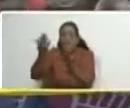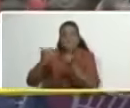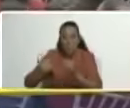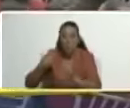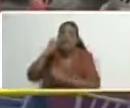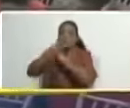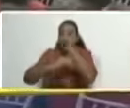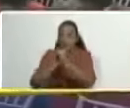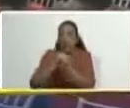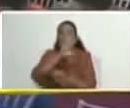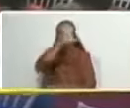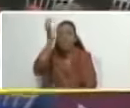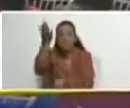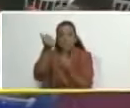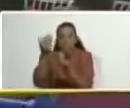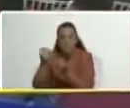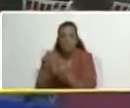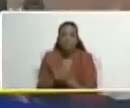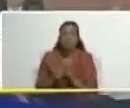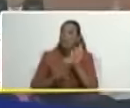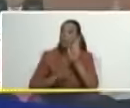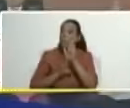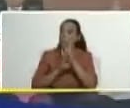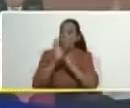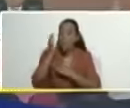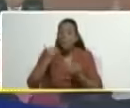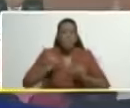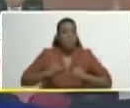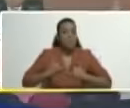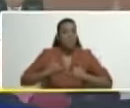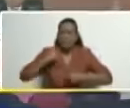Así que al crecimiento con pulmón propio,